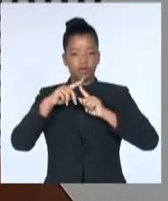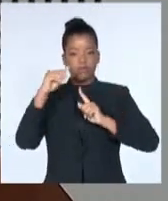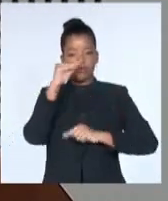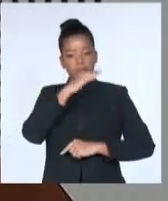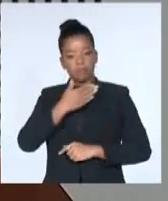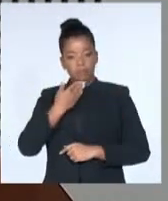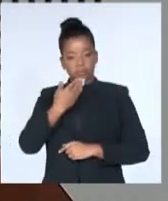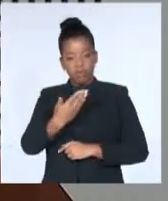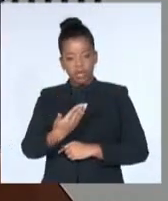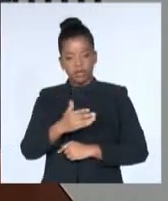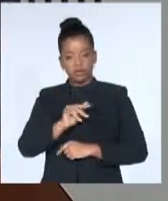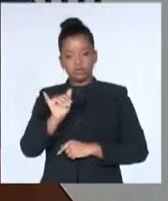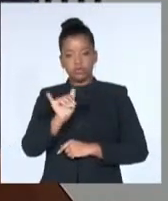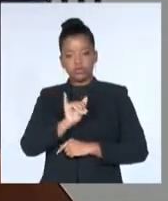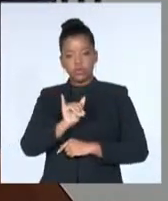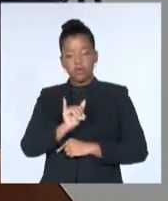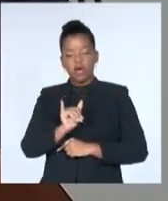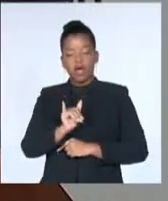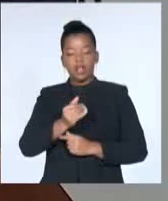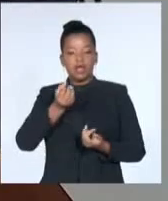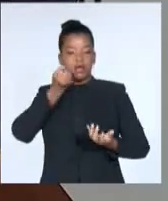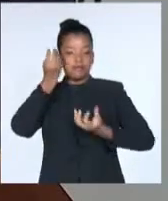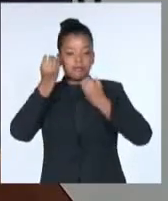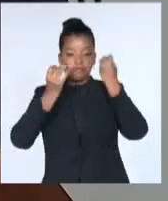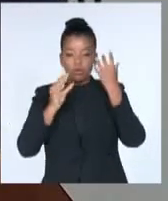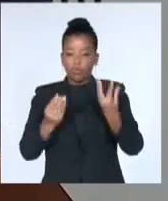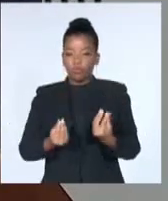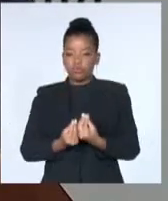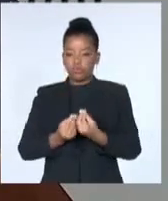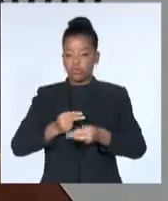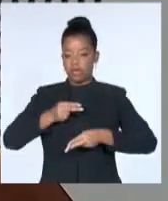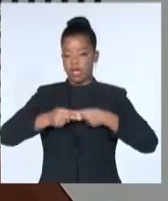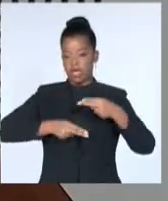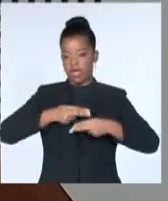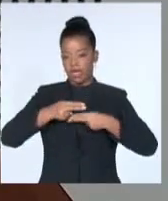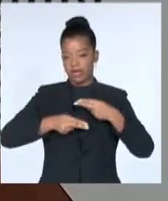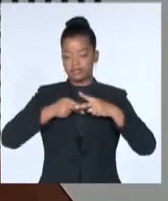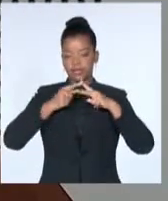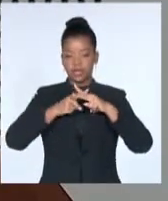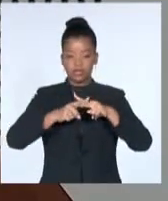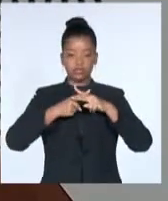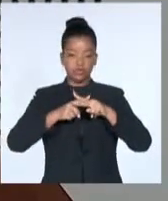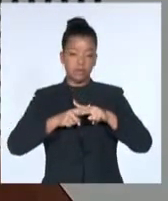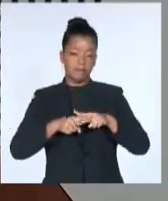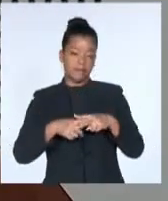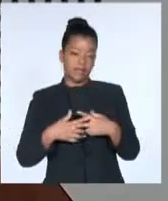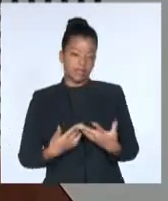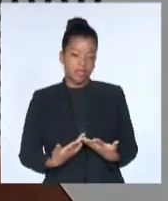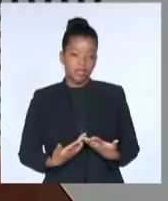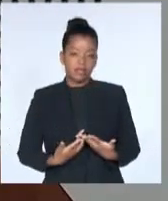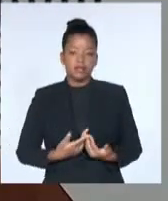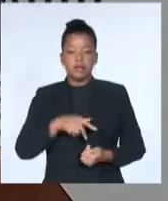configurar un ecosistema de innovación dinámico y hacer frente a la emigración de graduados